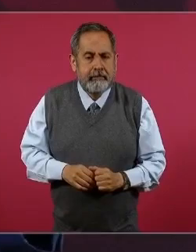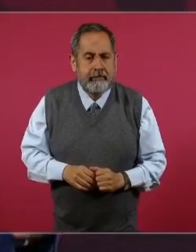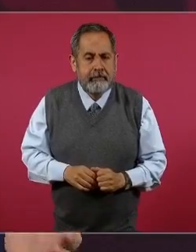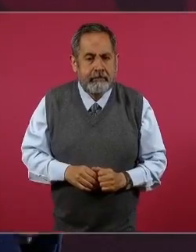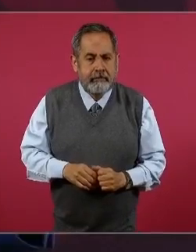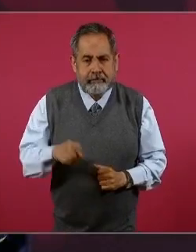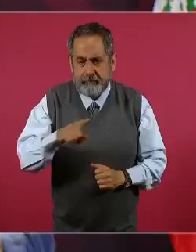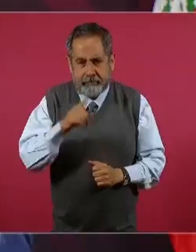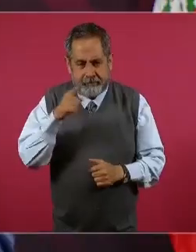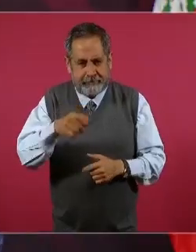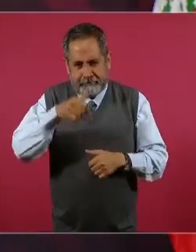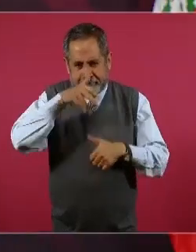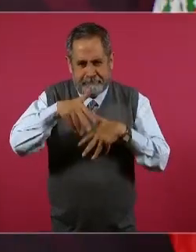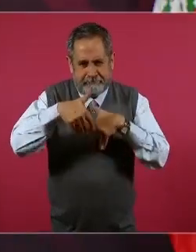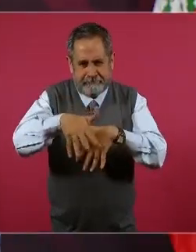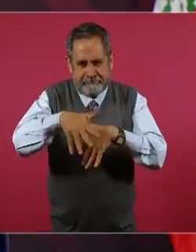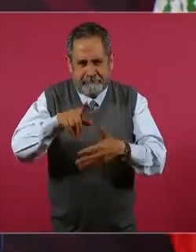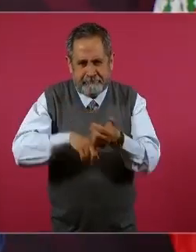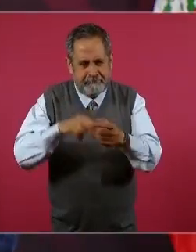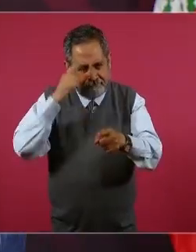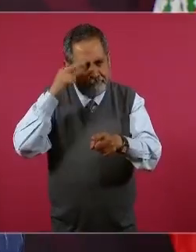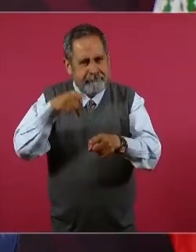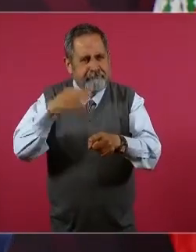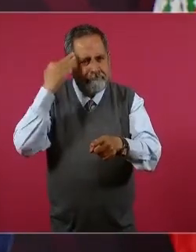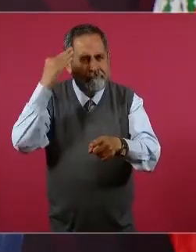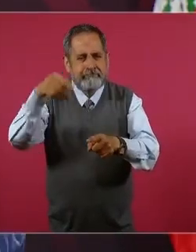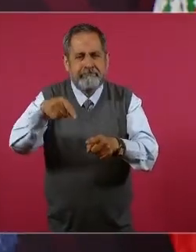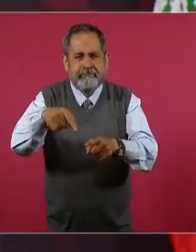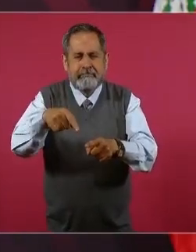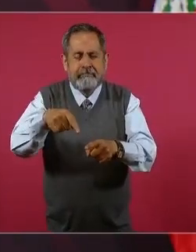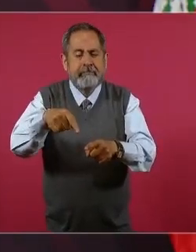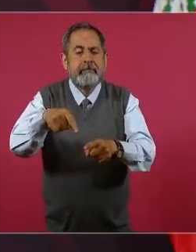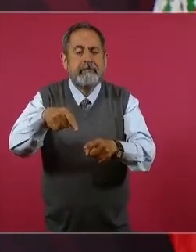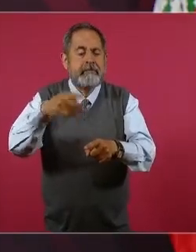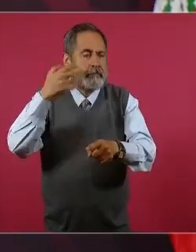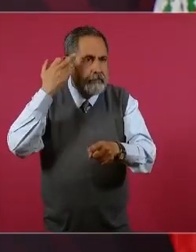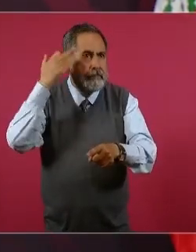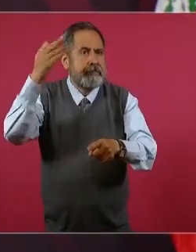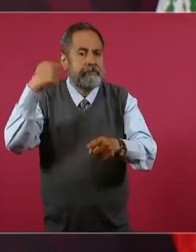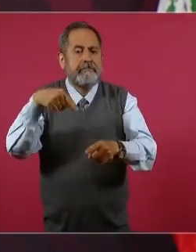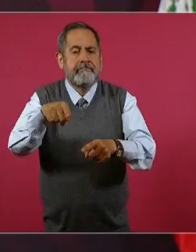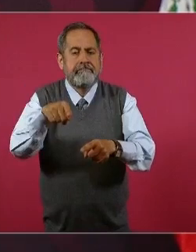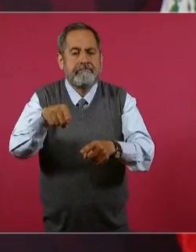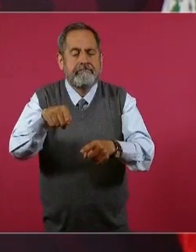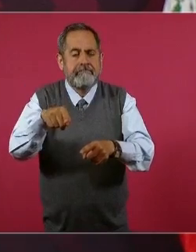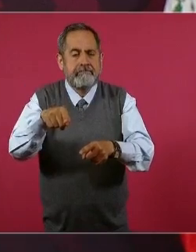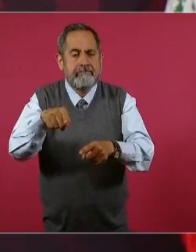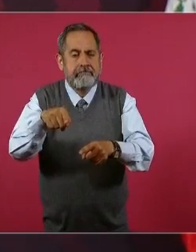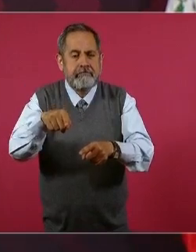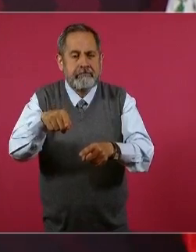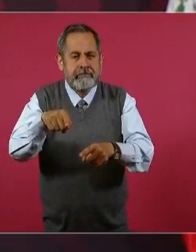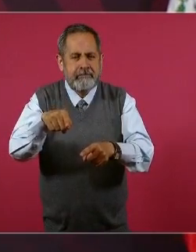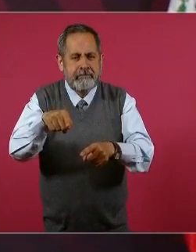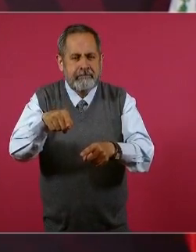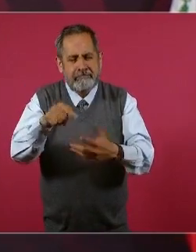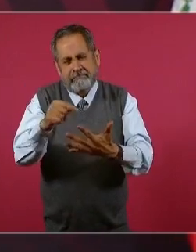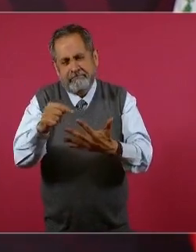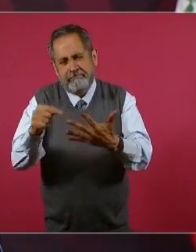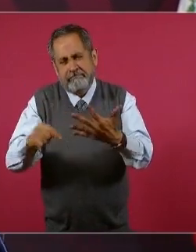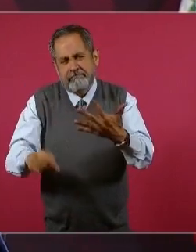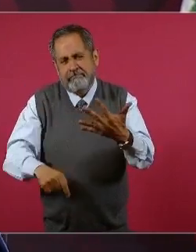se hace una protesta porque en ese momento entre